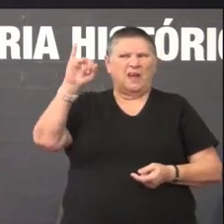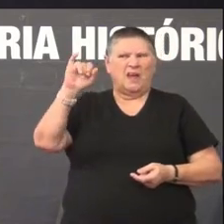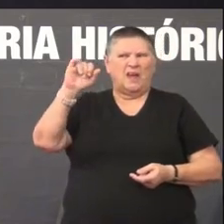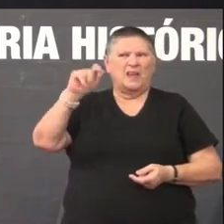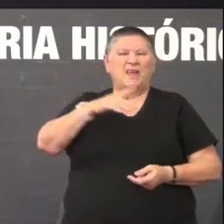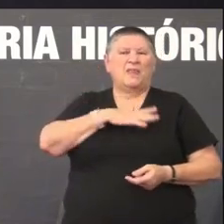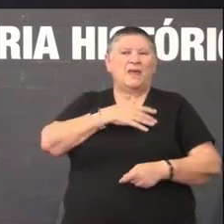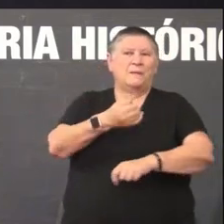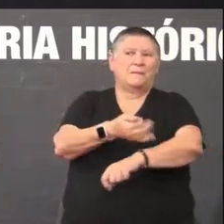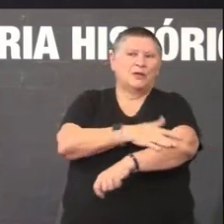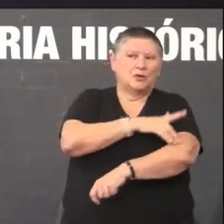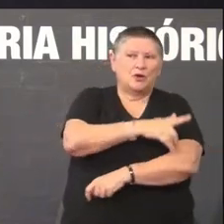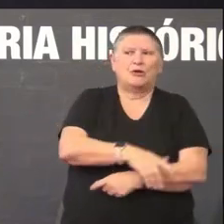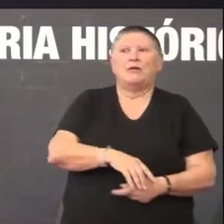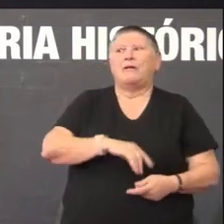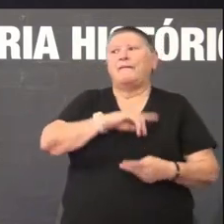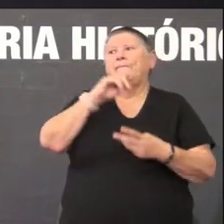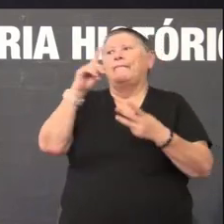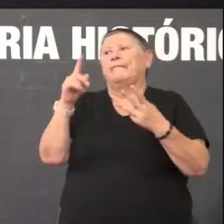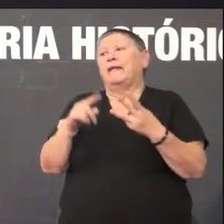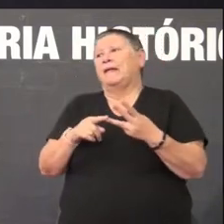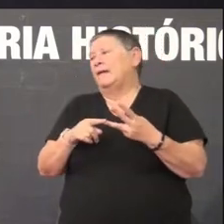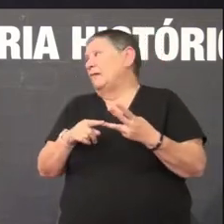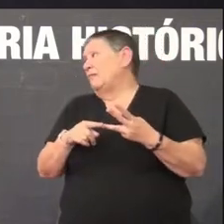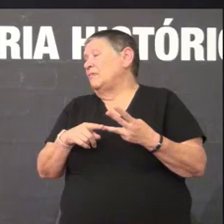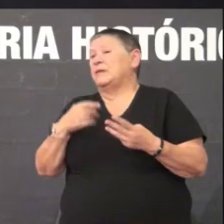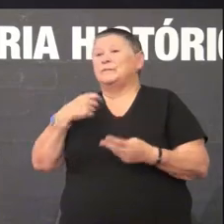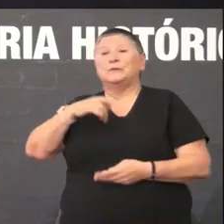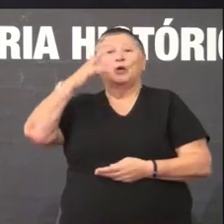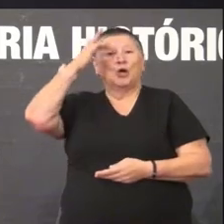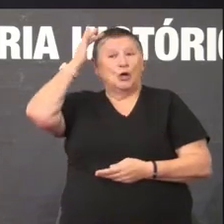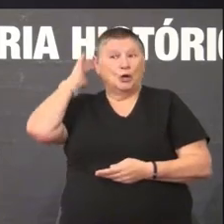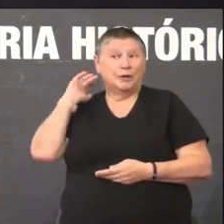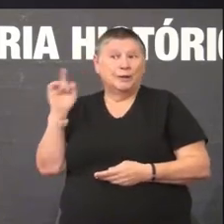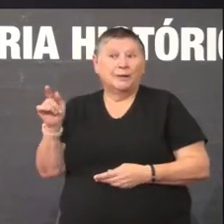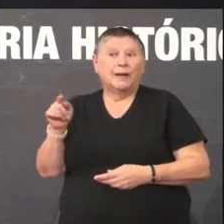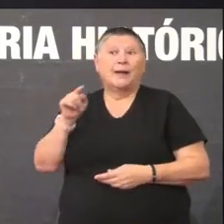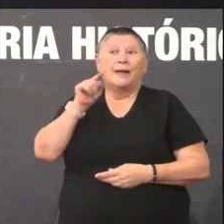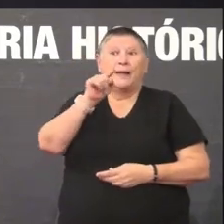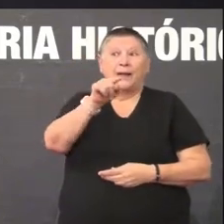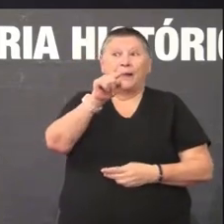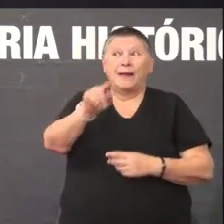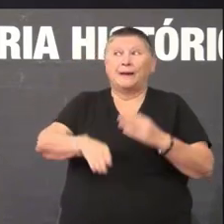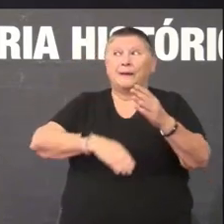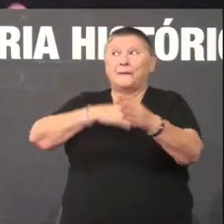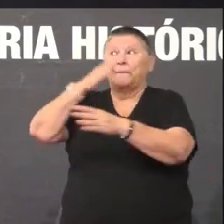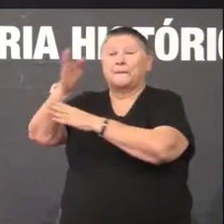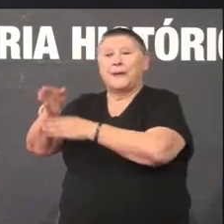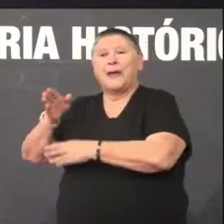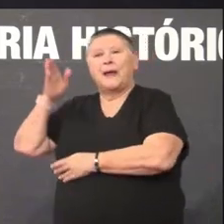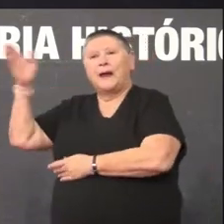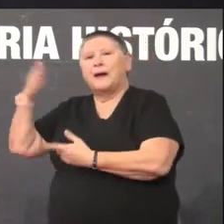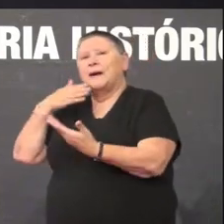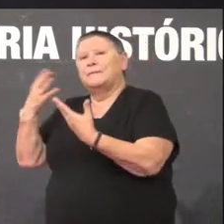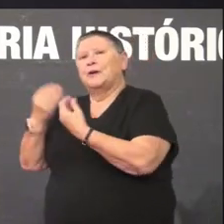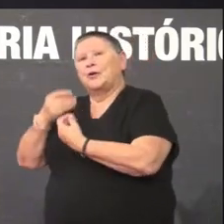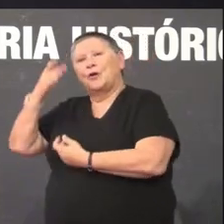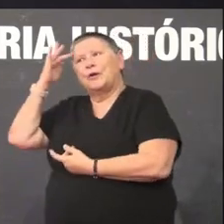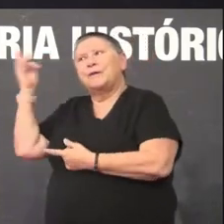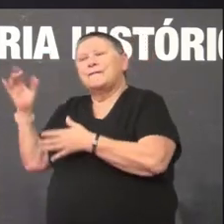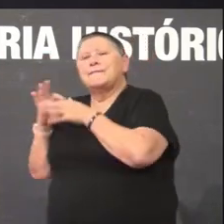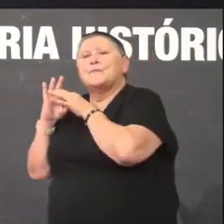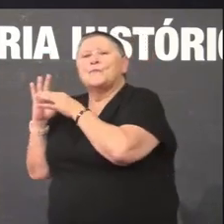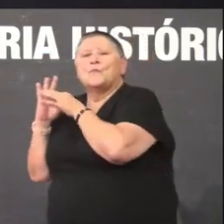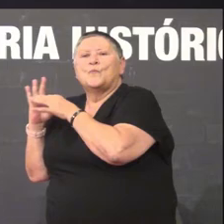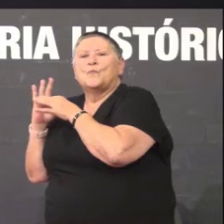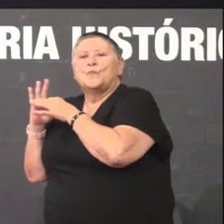Mallorca, y sobre Corina. Y que él se va a ver a Corina y se hace amiguito de Corina. Y él le